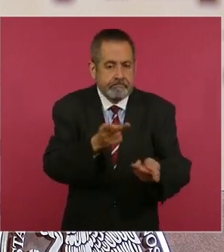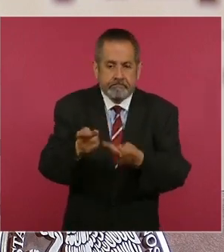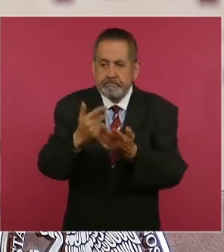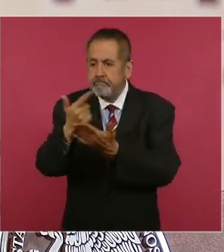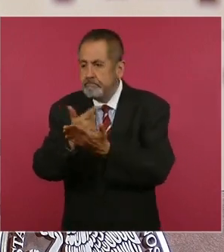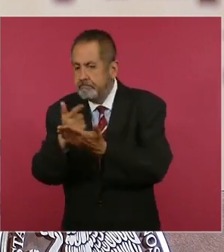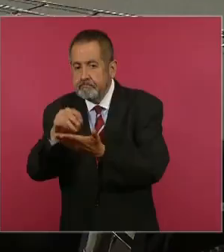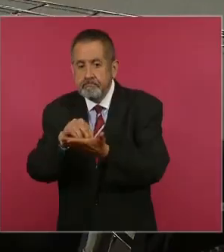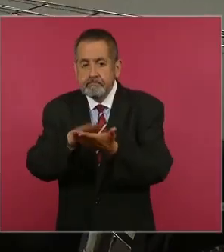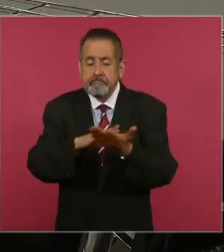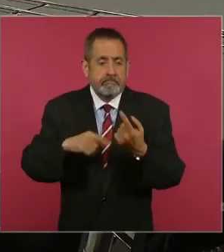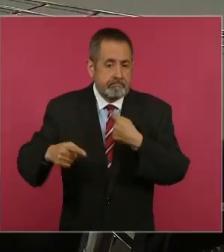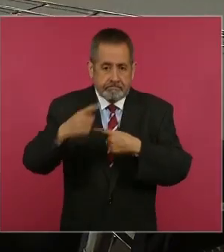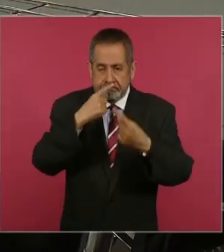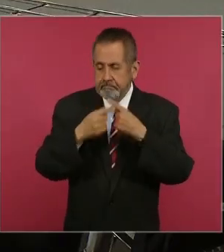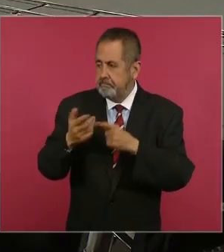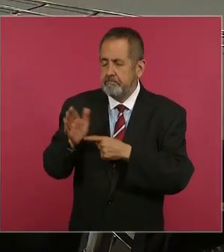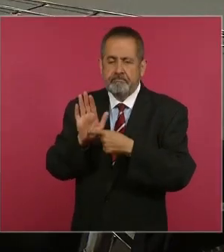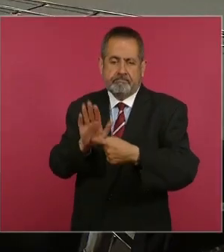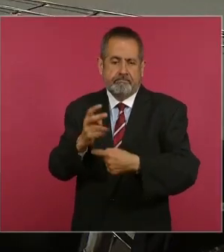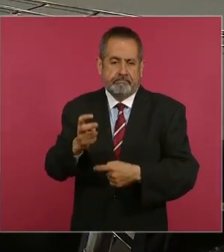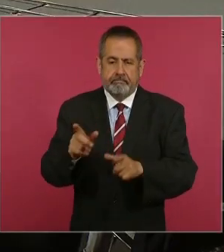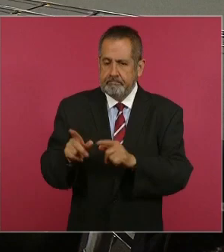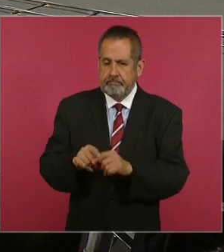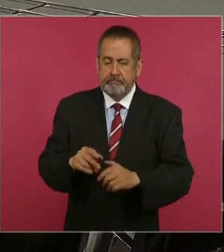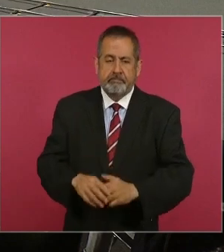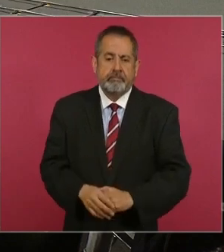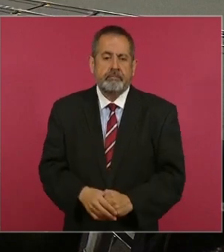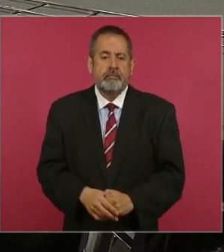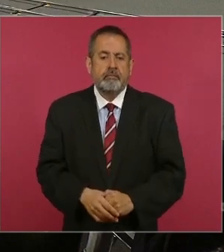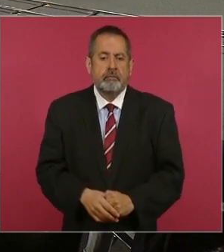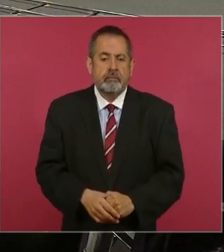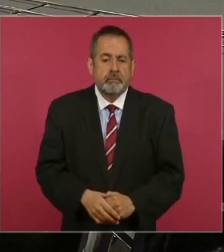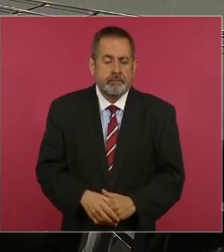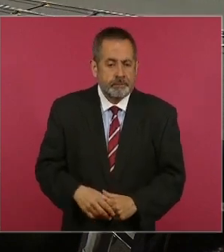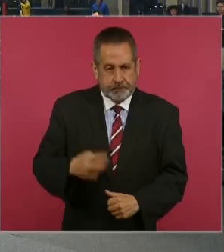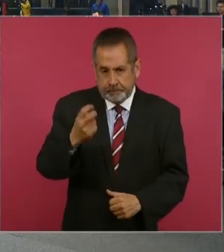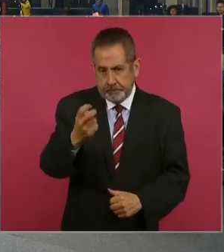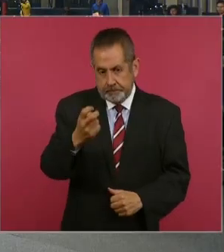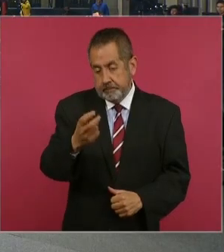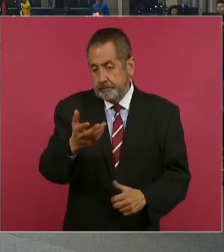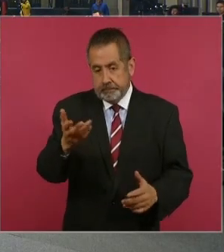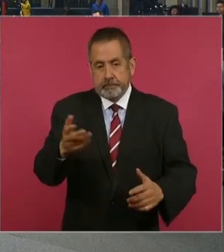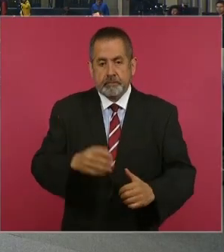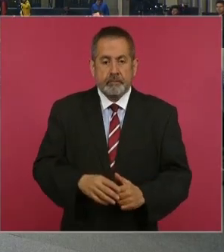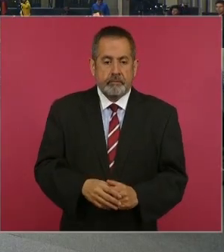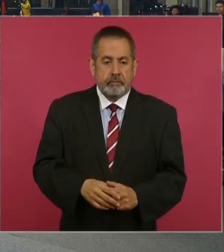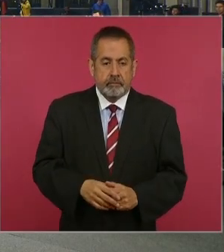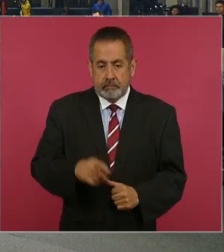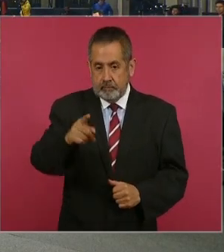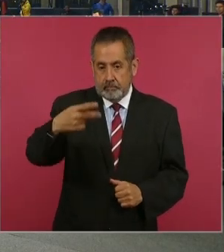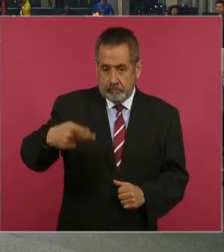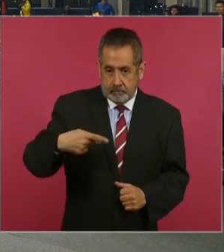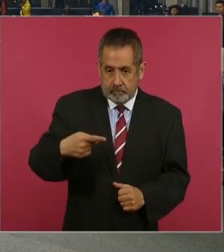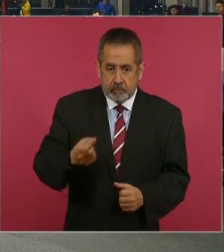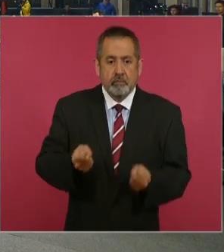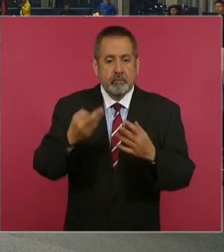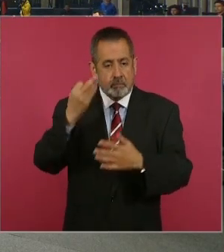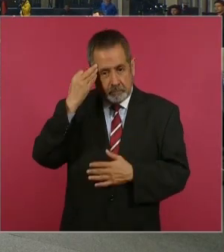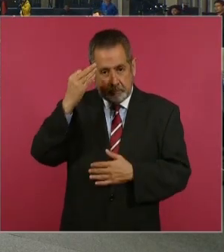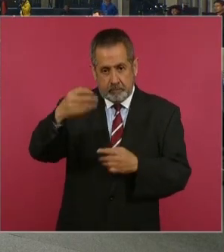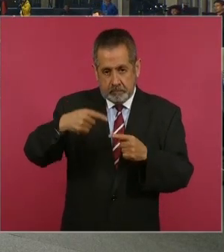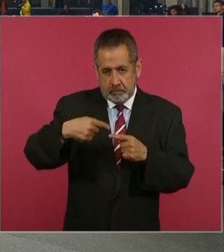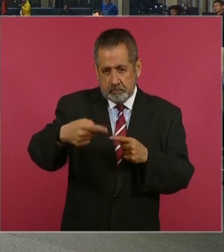locales comerciales es cuánto presidente eso es básicamente entonces eh a tu pregunta cuánto tiempo